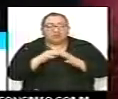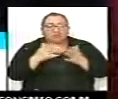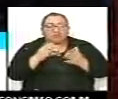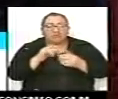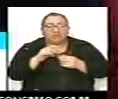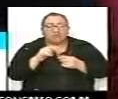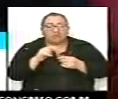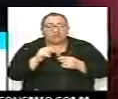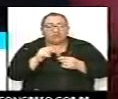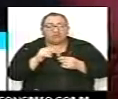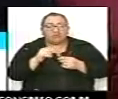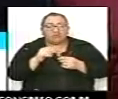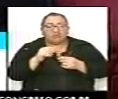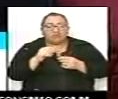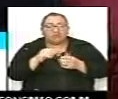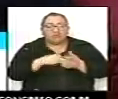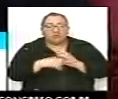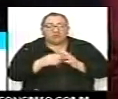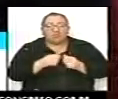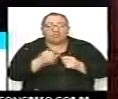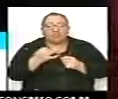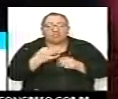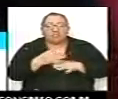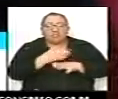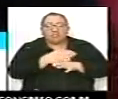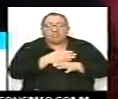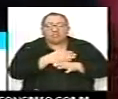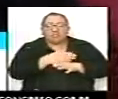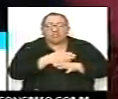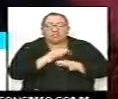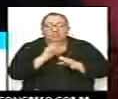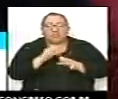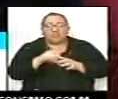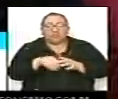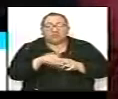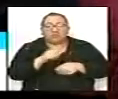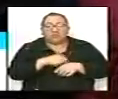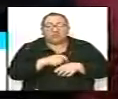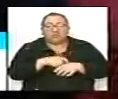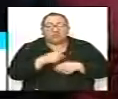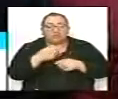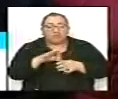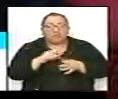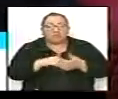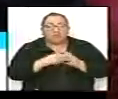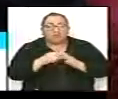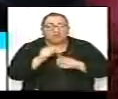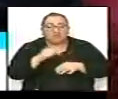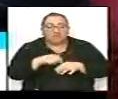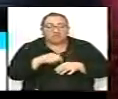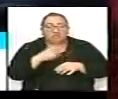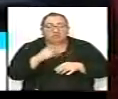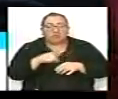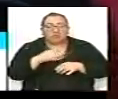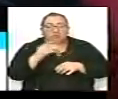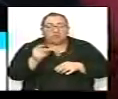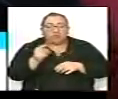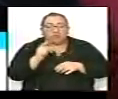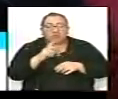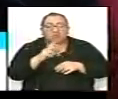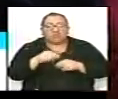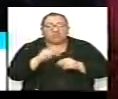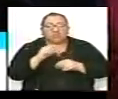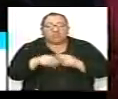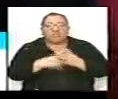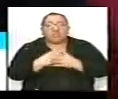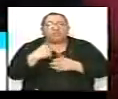cuenta, usted pone la cantidad que fuera, en ese mismo momento ya lo están embargando. Porque uno de los 2000